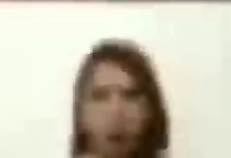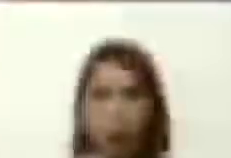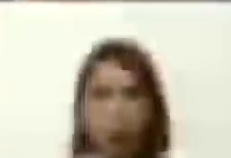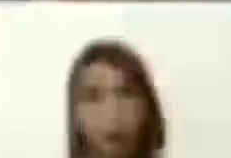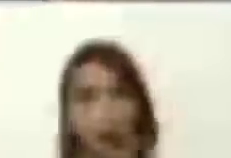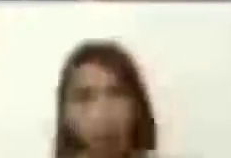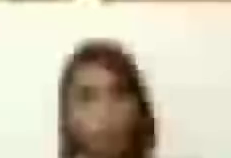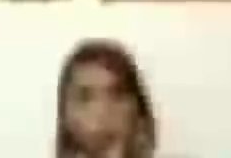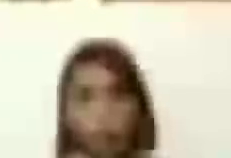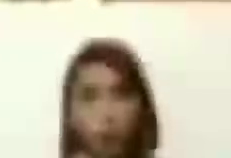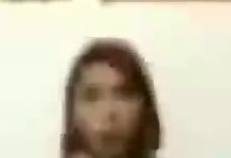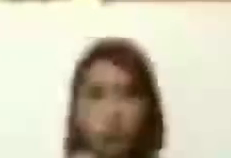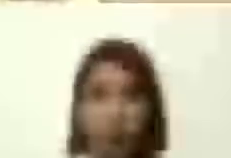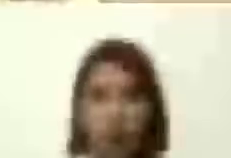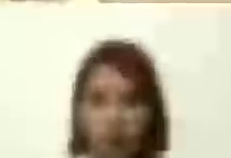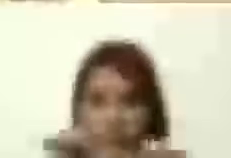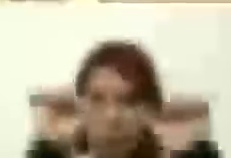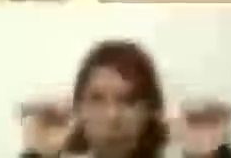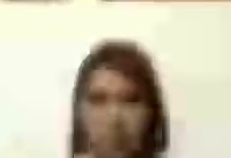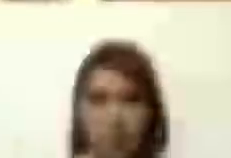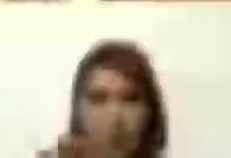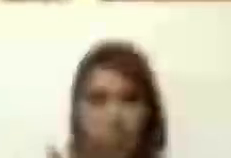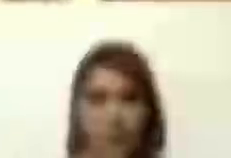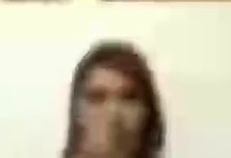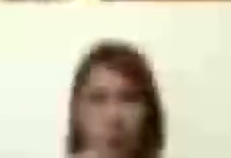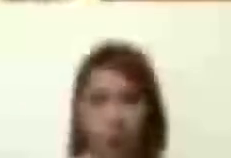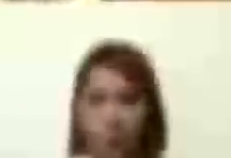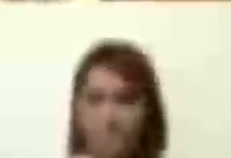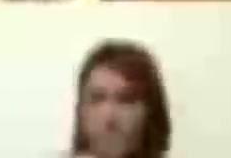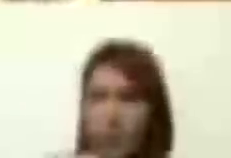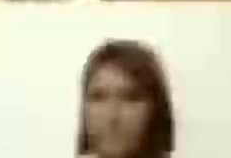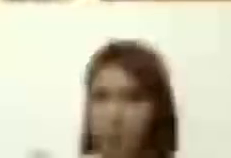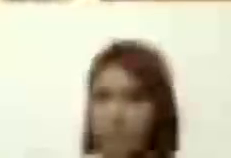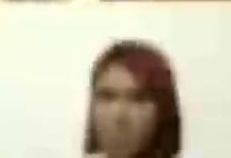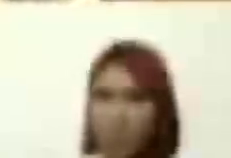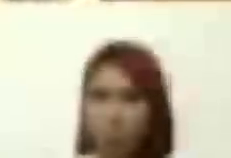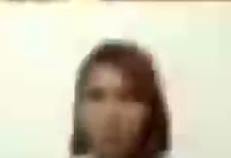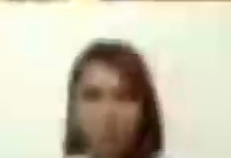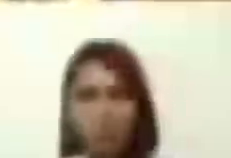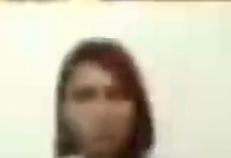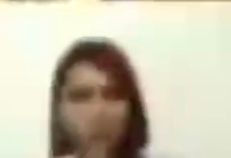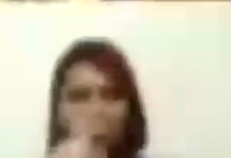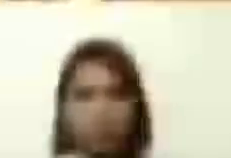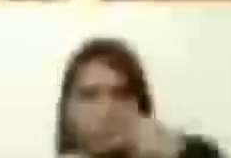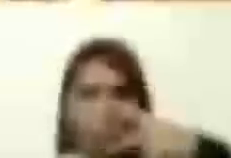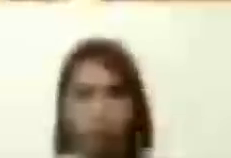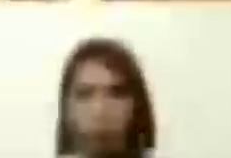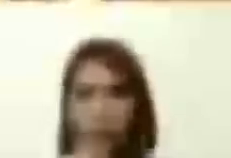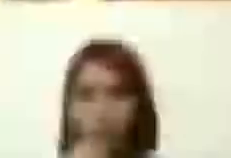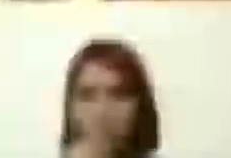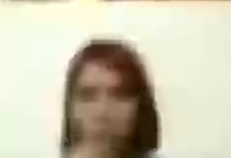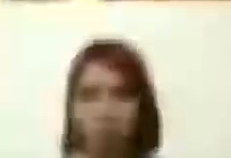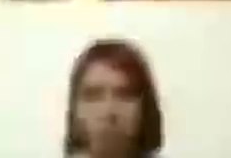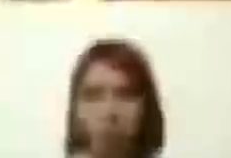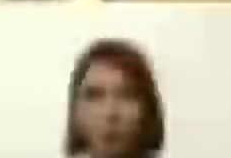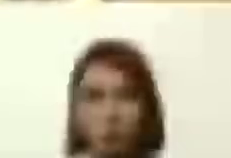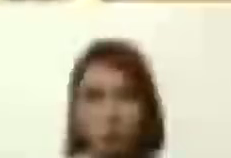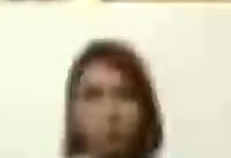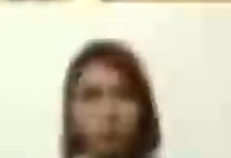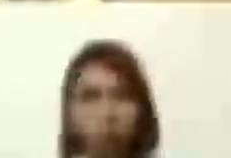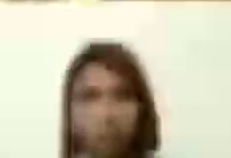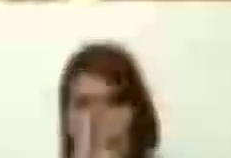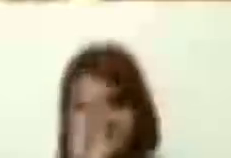casi 500 dólares mensuales como salario básico, el más alto de América Latina durante bastante